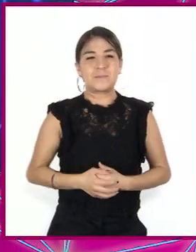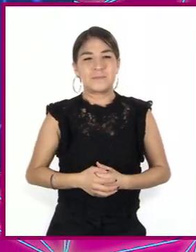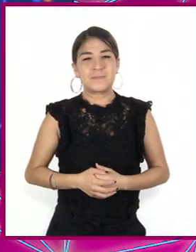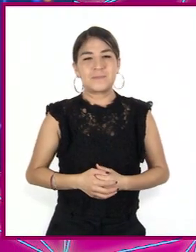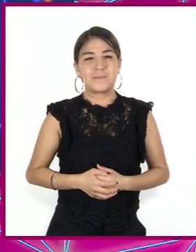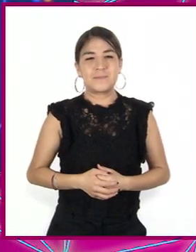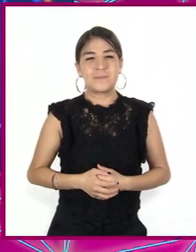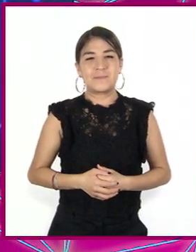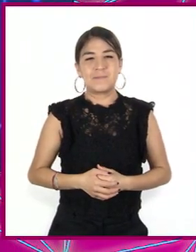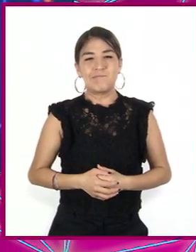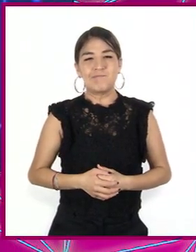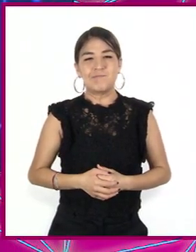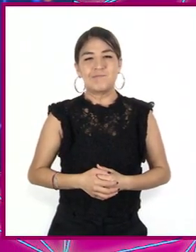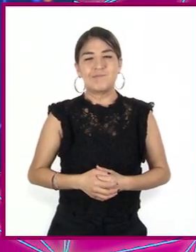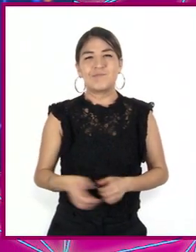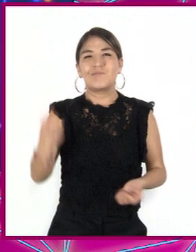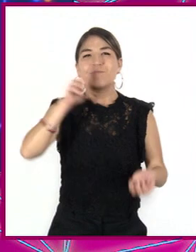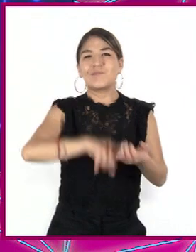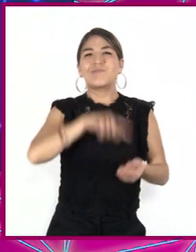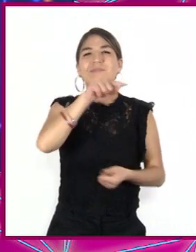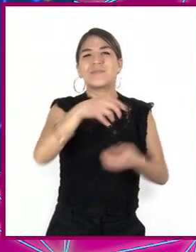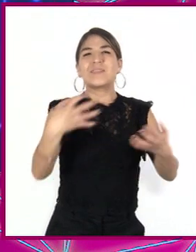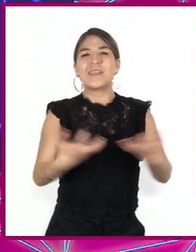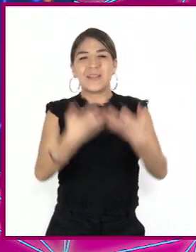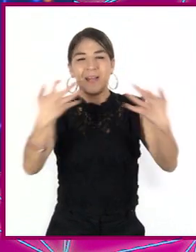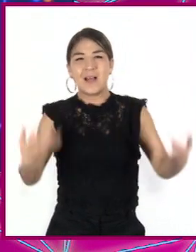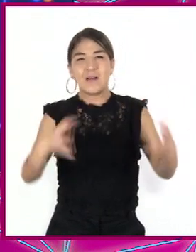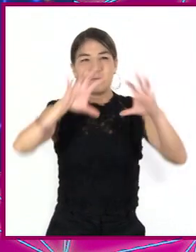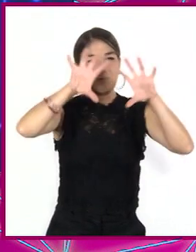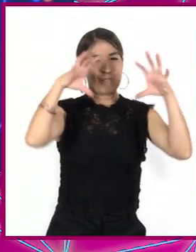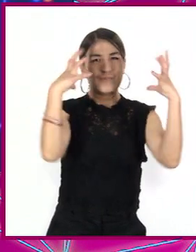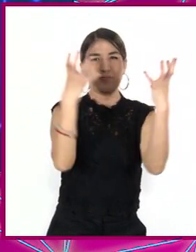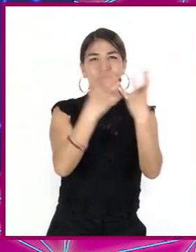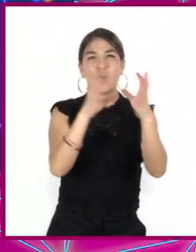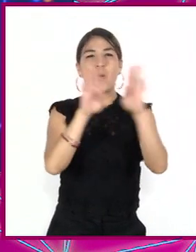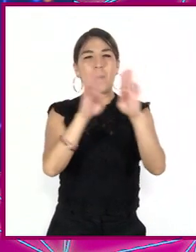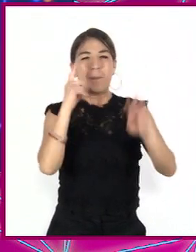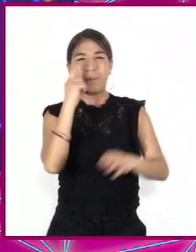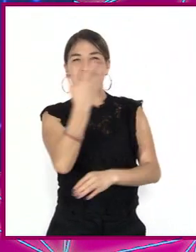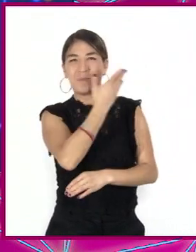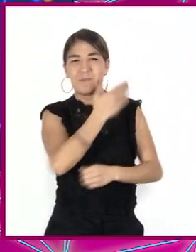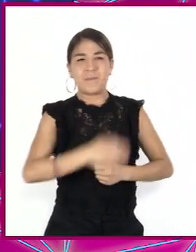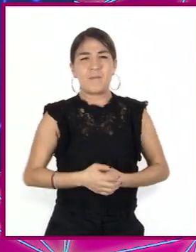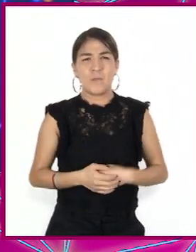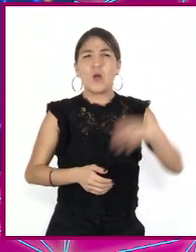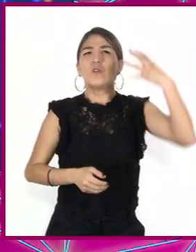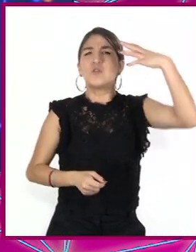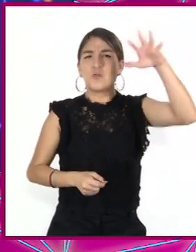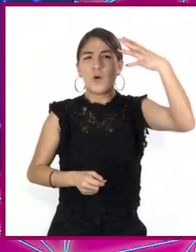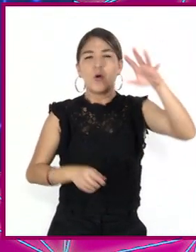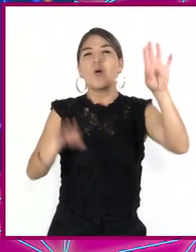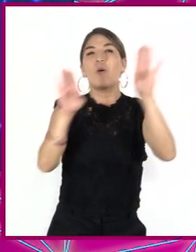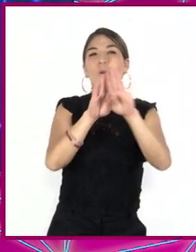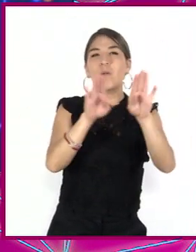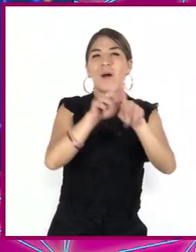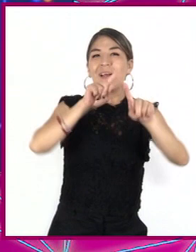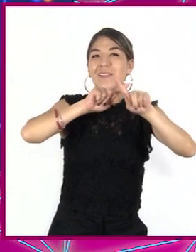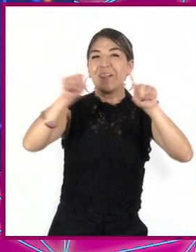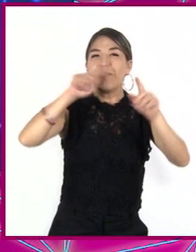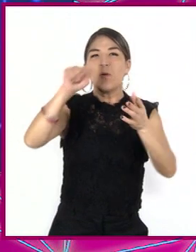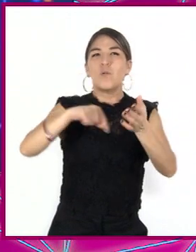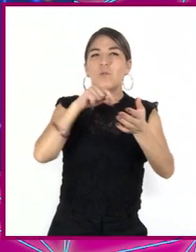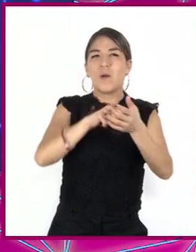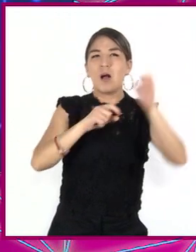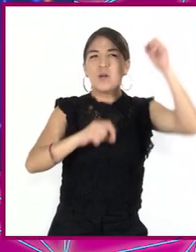Debido a la redondez de la Tierra y la inclinación de su eje, Los rayos solares se distribuyen de manera distinta sobre su